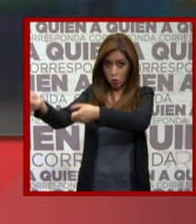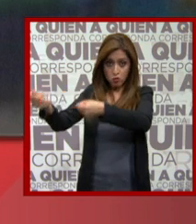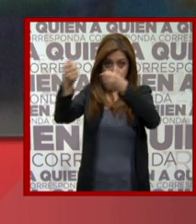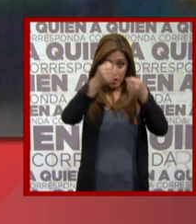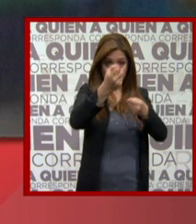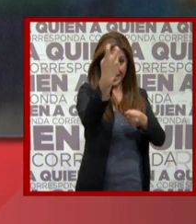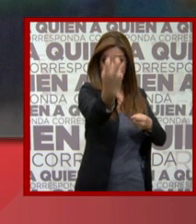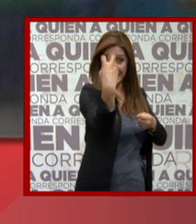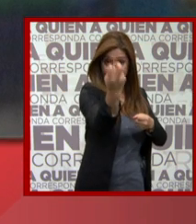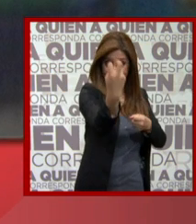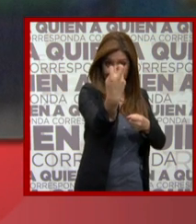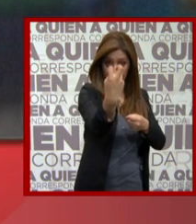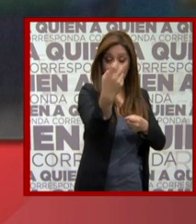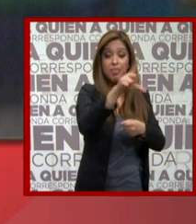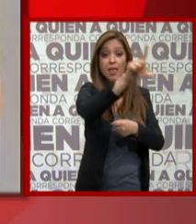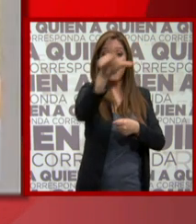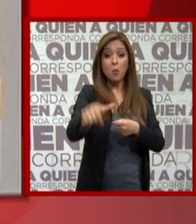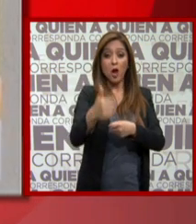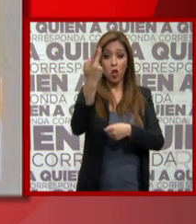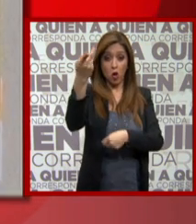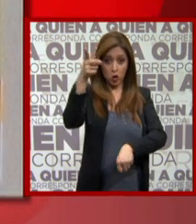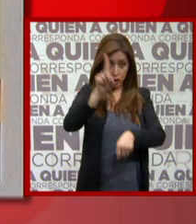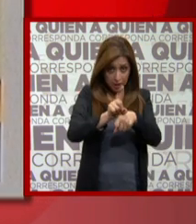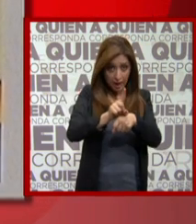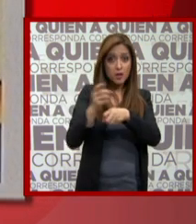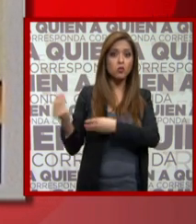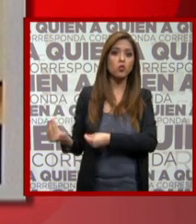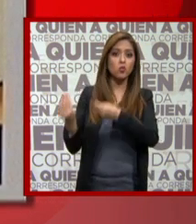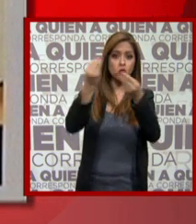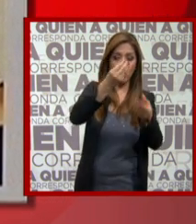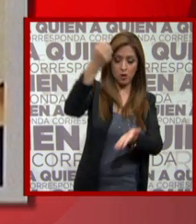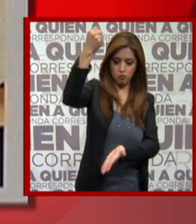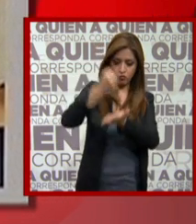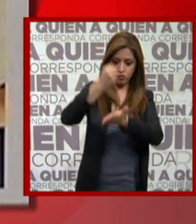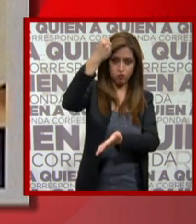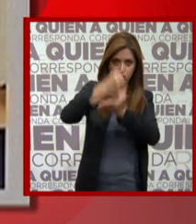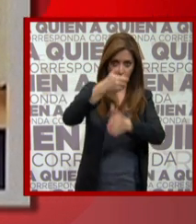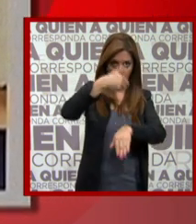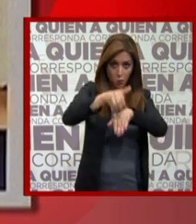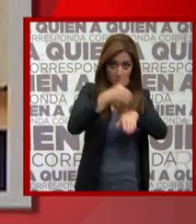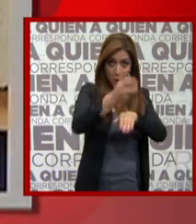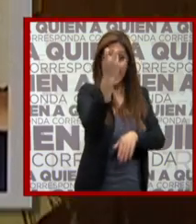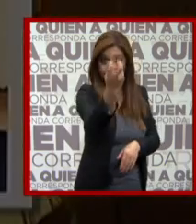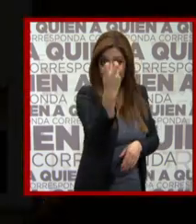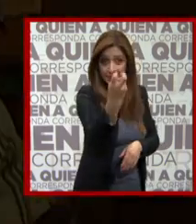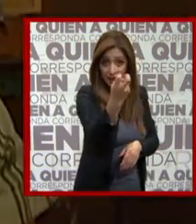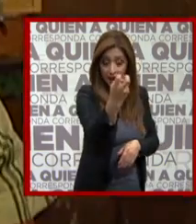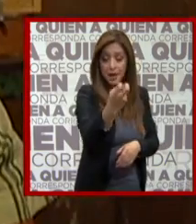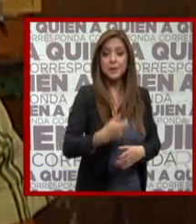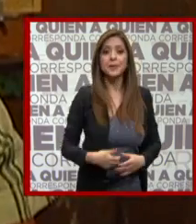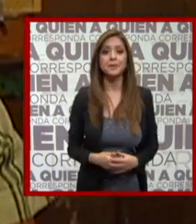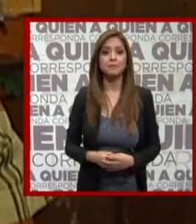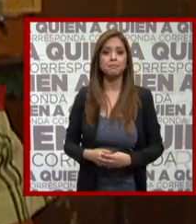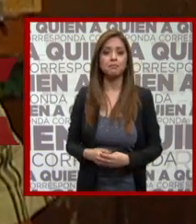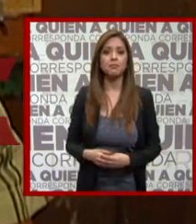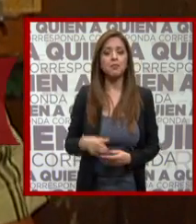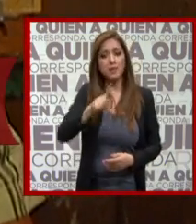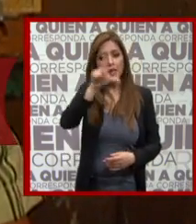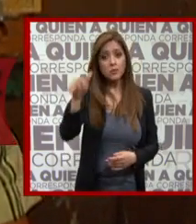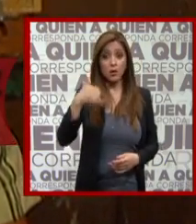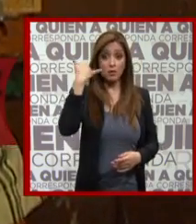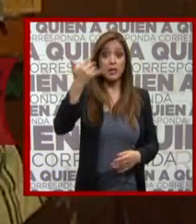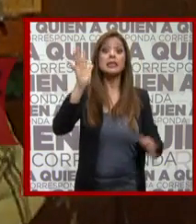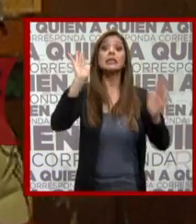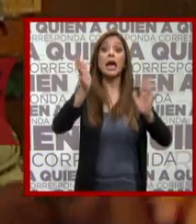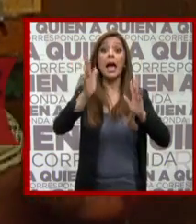esta fotografía y 2 días después le entregaría el torno de control numérico que se observa en esta otra gráfica. Te hablé por teléfono y me decía que ya